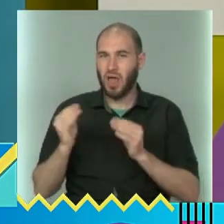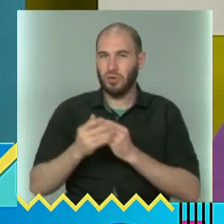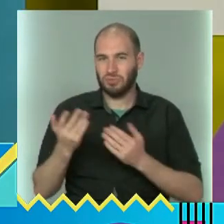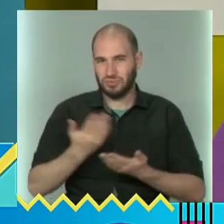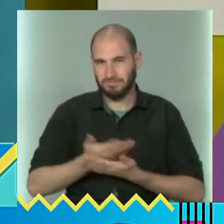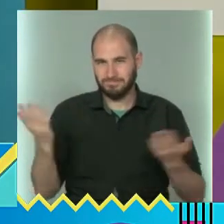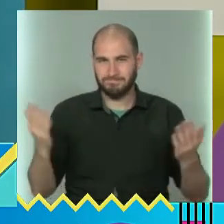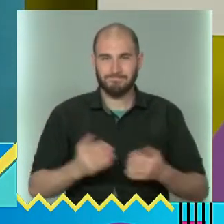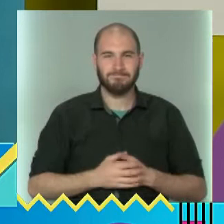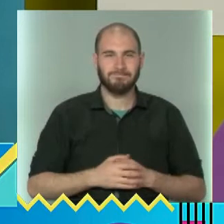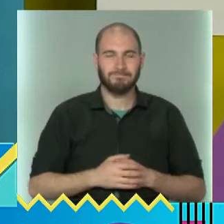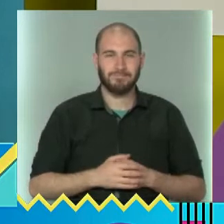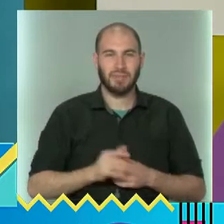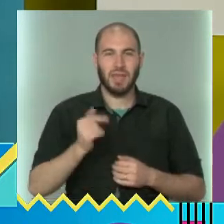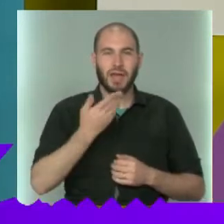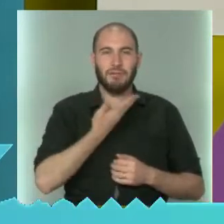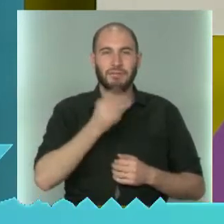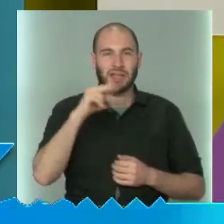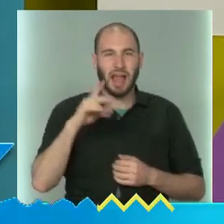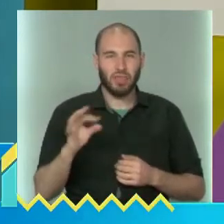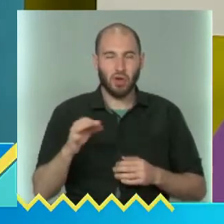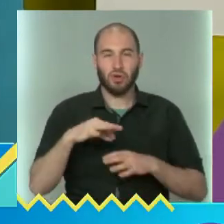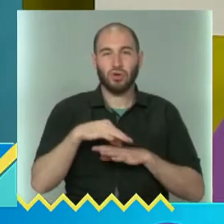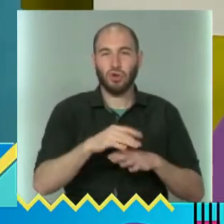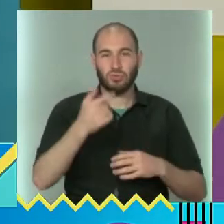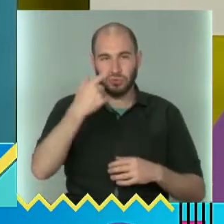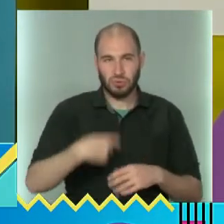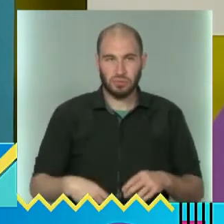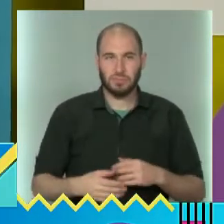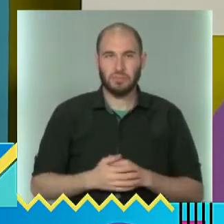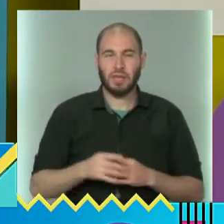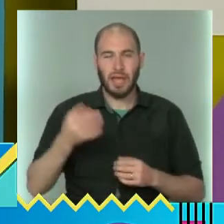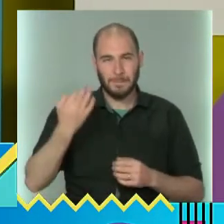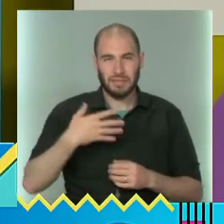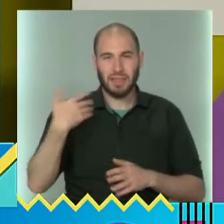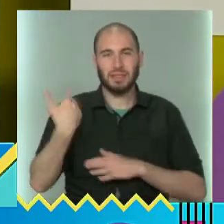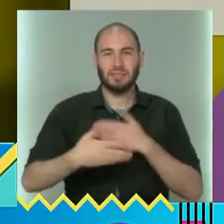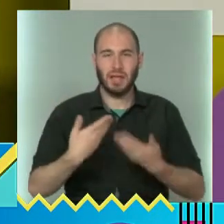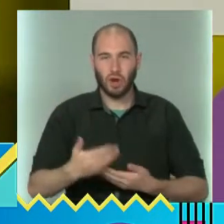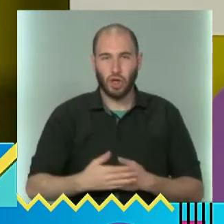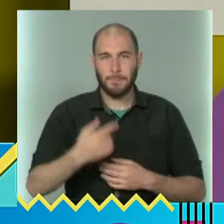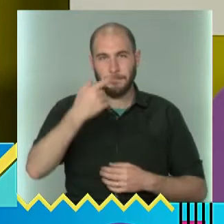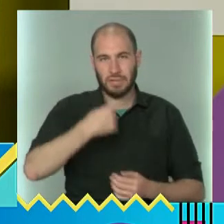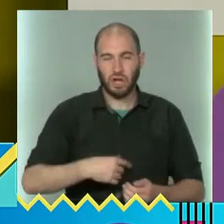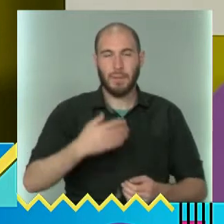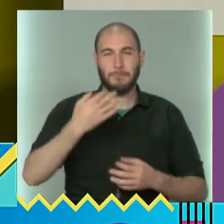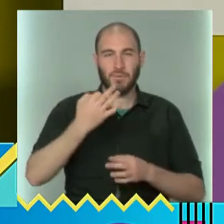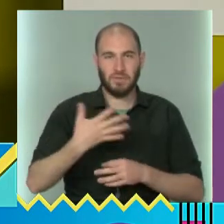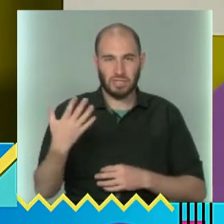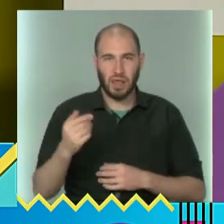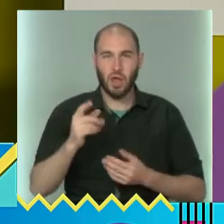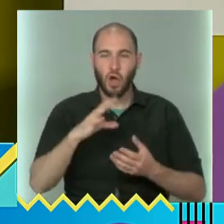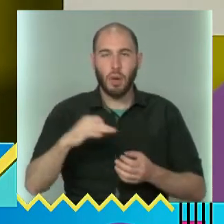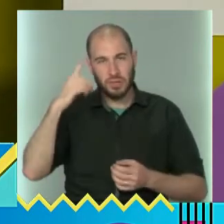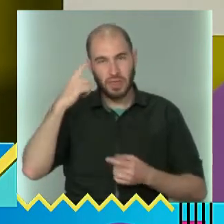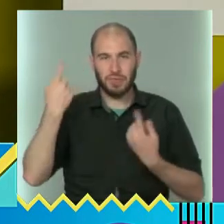Muchísimas gracias. Bien, entonces Fernando Moyano, coach ontológico especializado en desarrollo personal y profesional, nos da otra